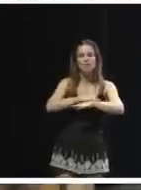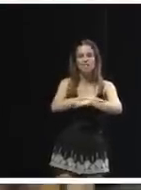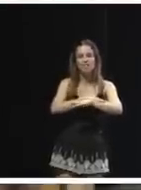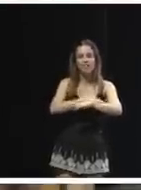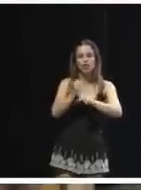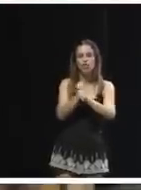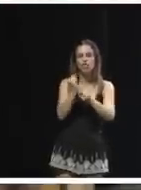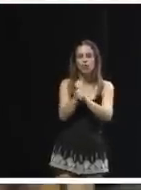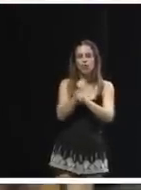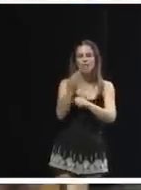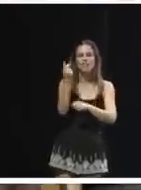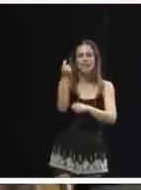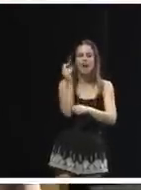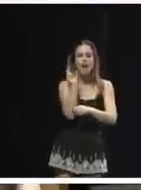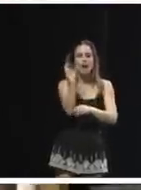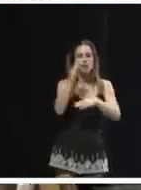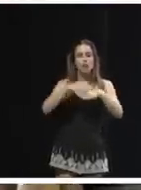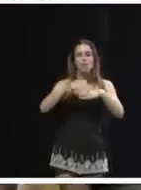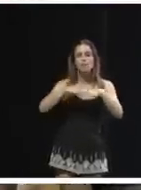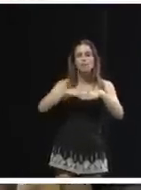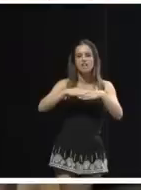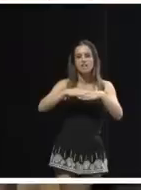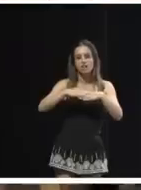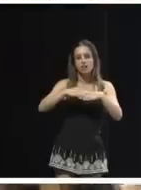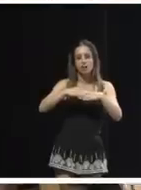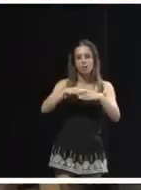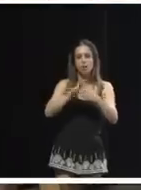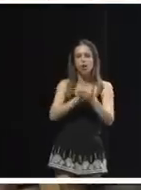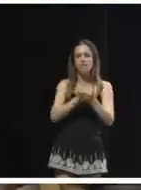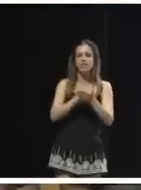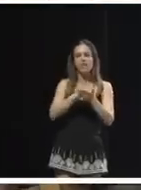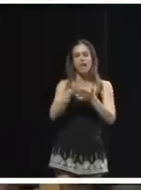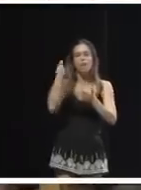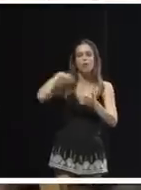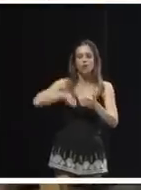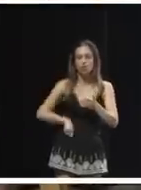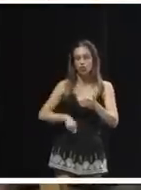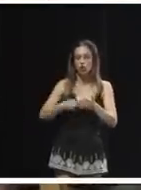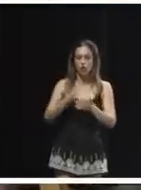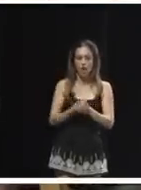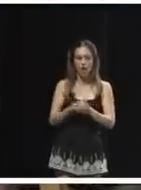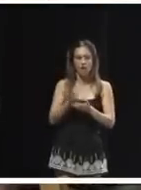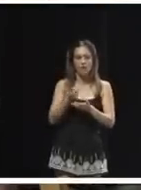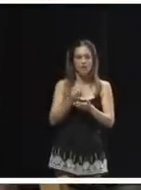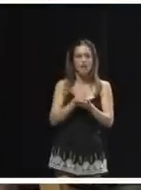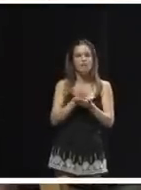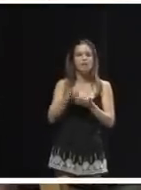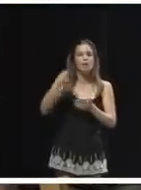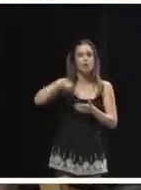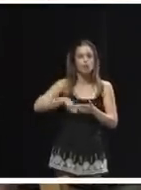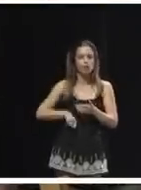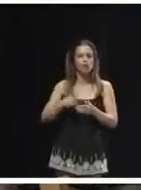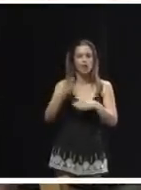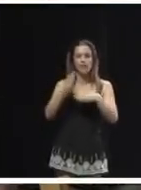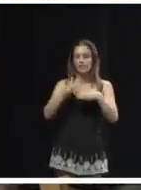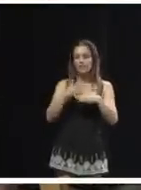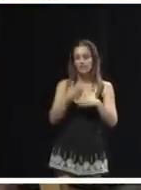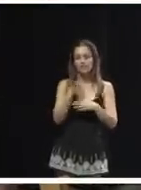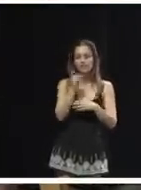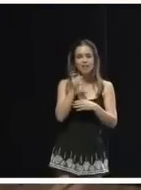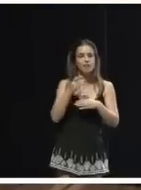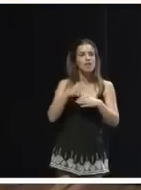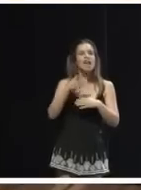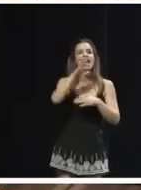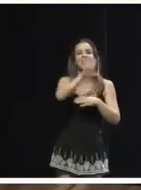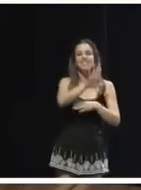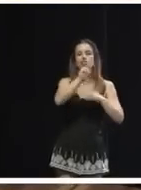Salario Mínimo Interprofesional. Se llama Salario Mínimo Interprofesional.